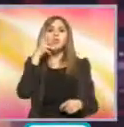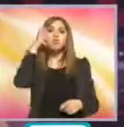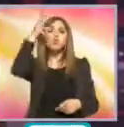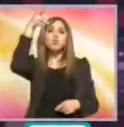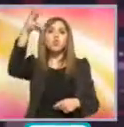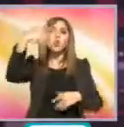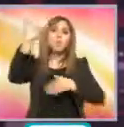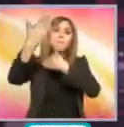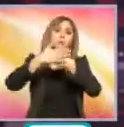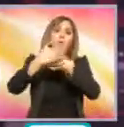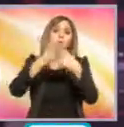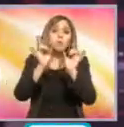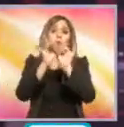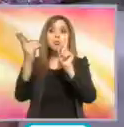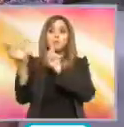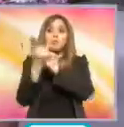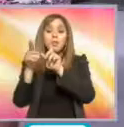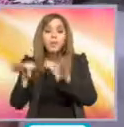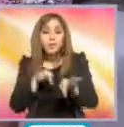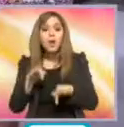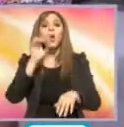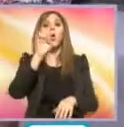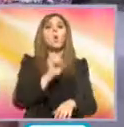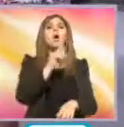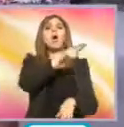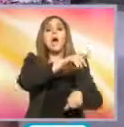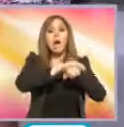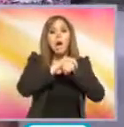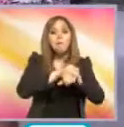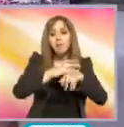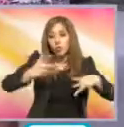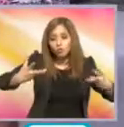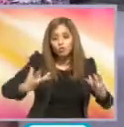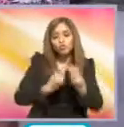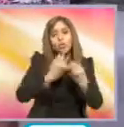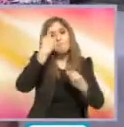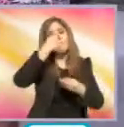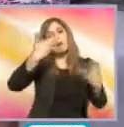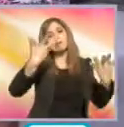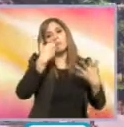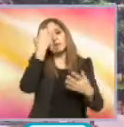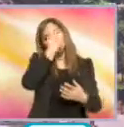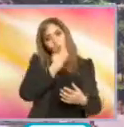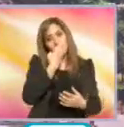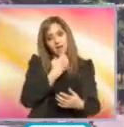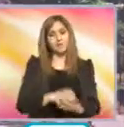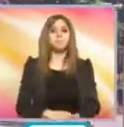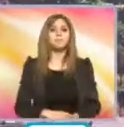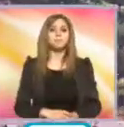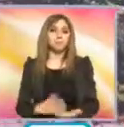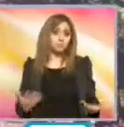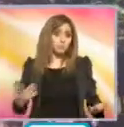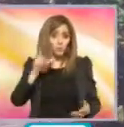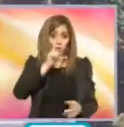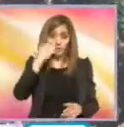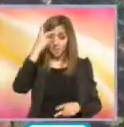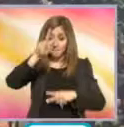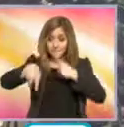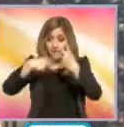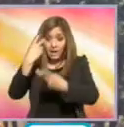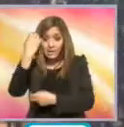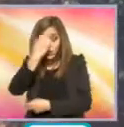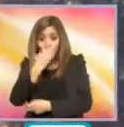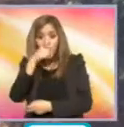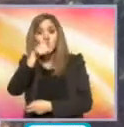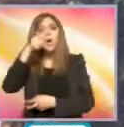Tu círculo, con, ¿no? Y tus grandes Sí, amigos, además, lo puedes hacer en la escuela. Así es. Simplemente aprendiste a ser amigos en la Así escuela. es, ¿no? aprendimos a ser amigos en la a